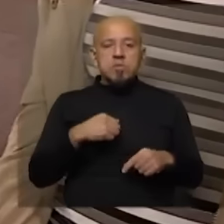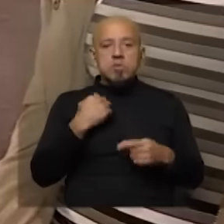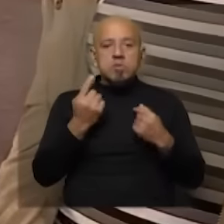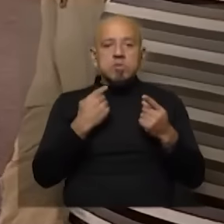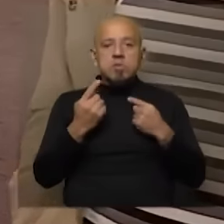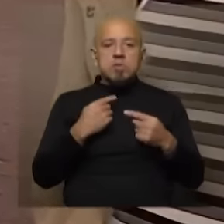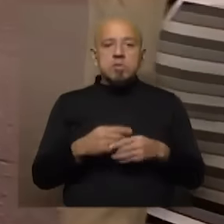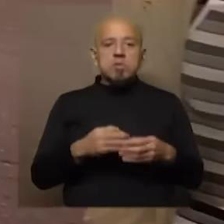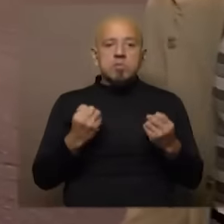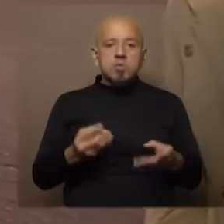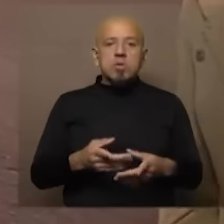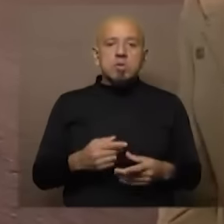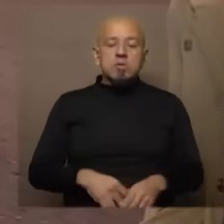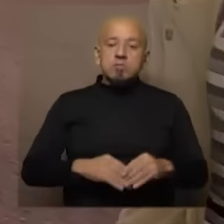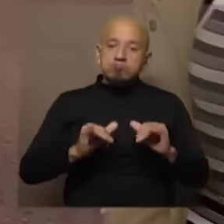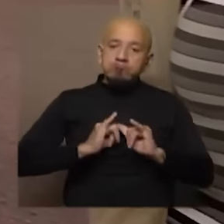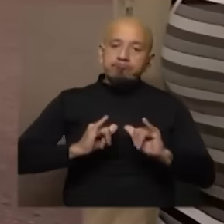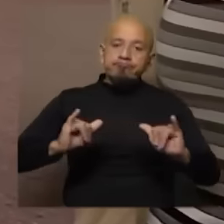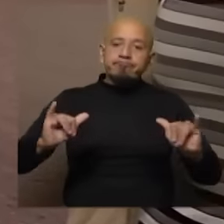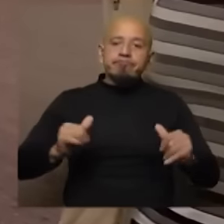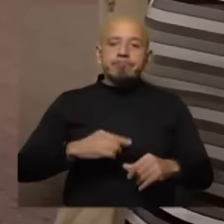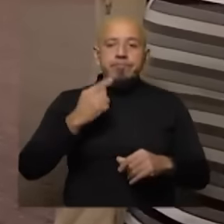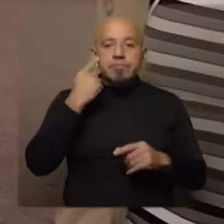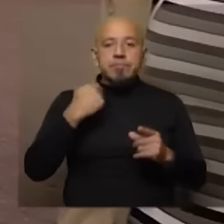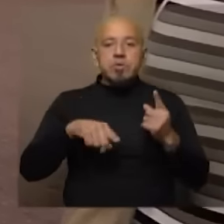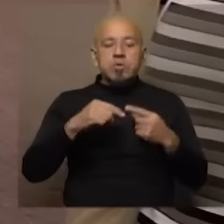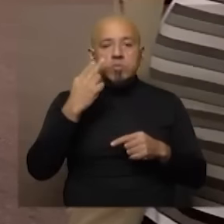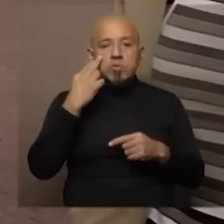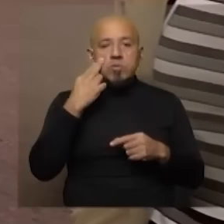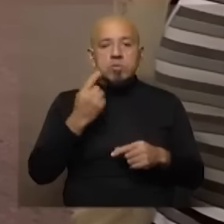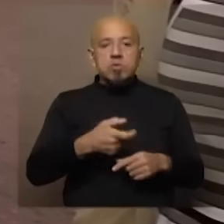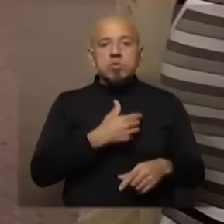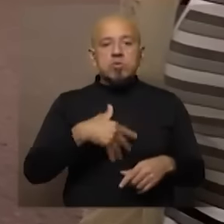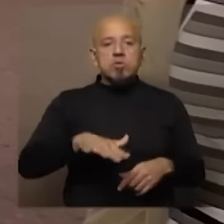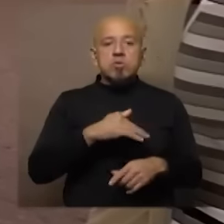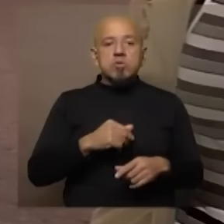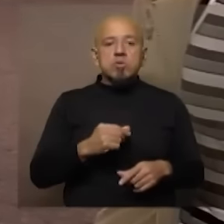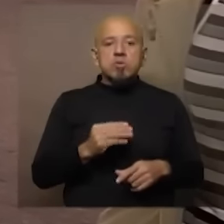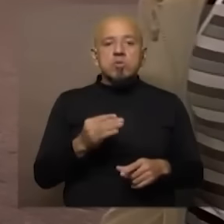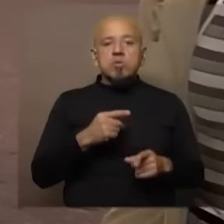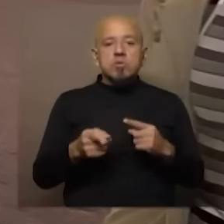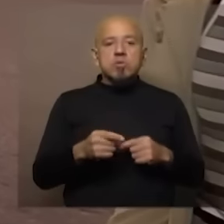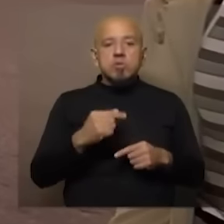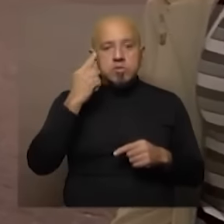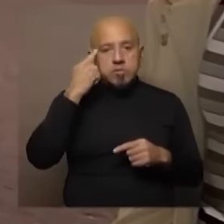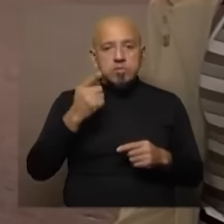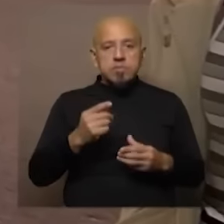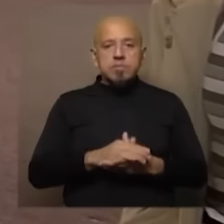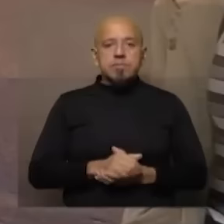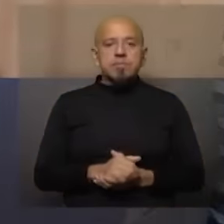se difunden estas cifras, pero que es en realidad un problema que atraviesa nuestra sociedad todos los días, así que vale la pena reflexionar acerca de